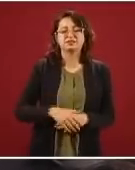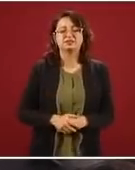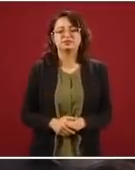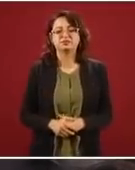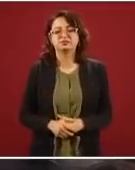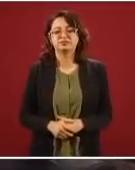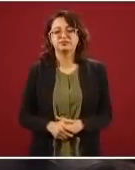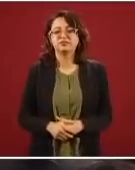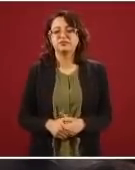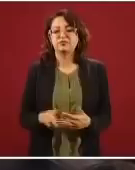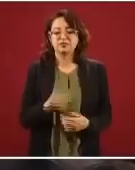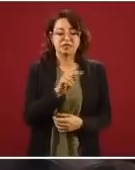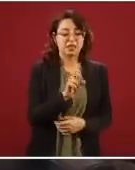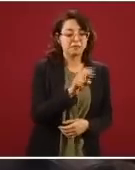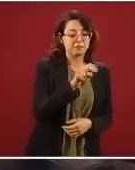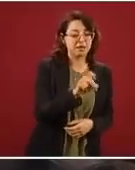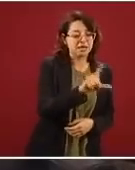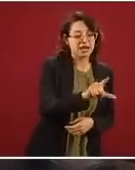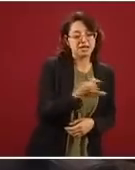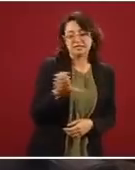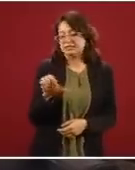lo penal de lo civil.